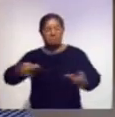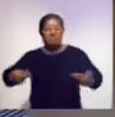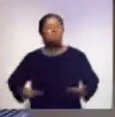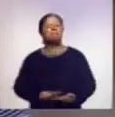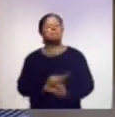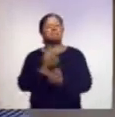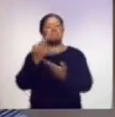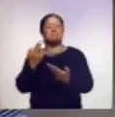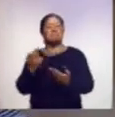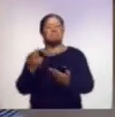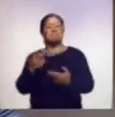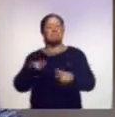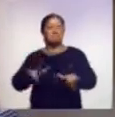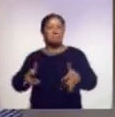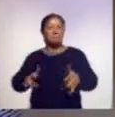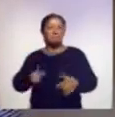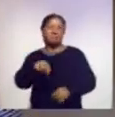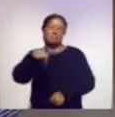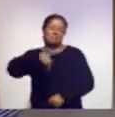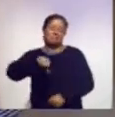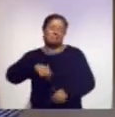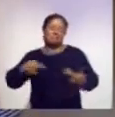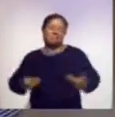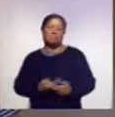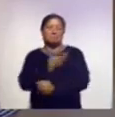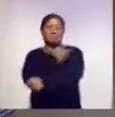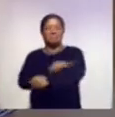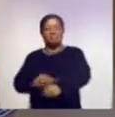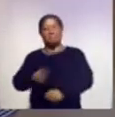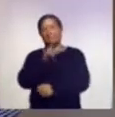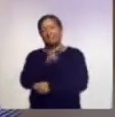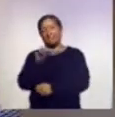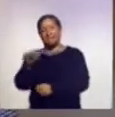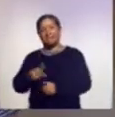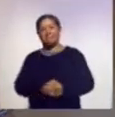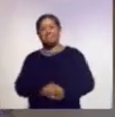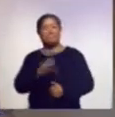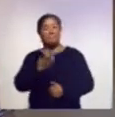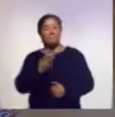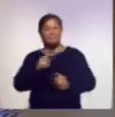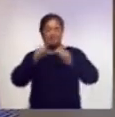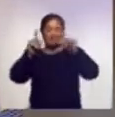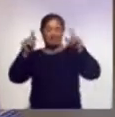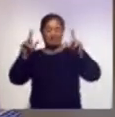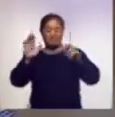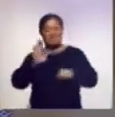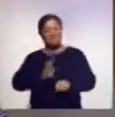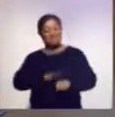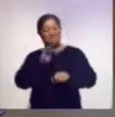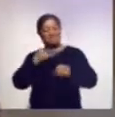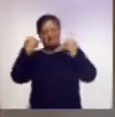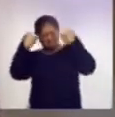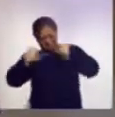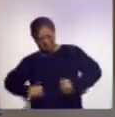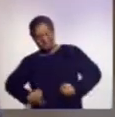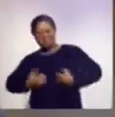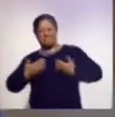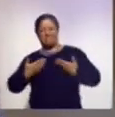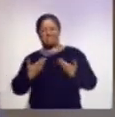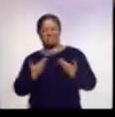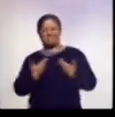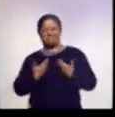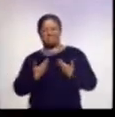porque aquí nació la familia Rosete Aranda, eso pues le da a Tlaxcala una identidad